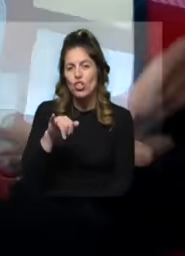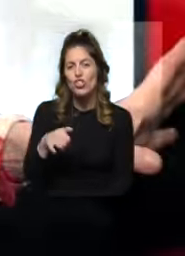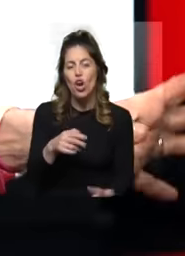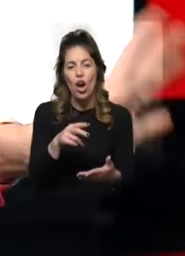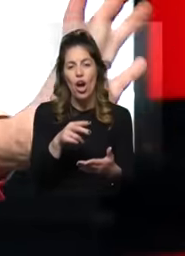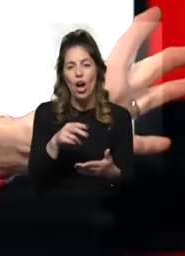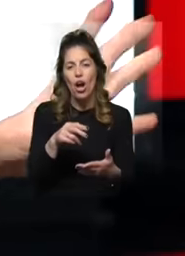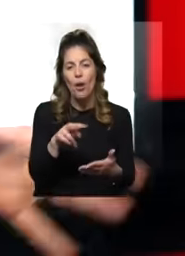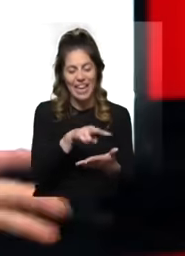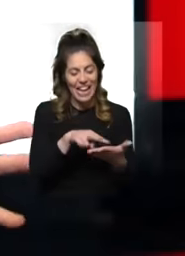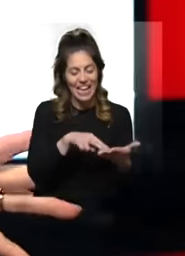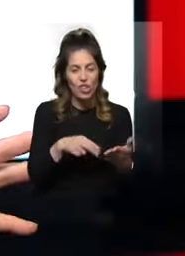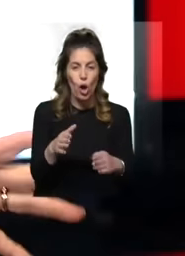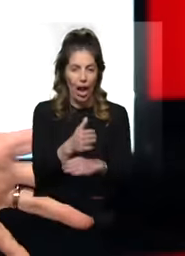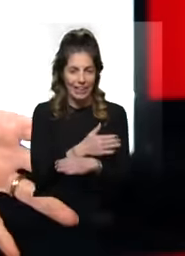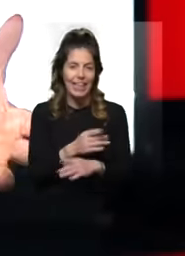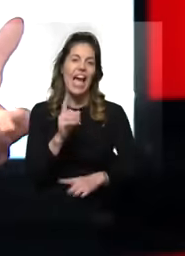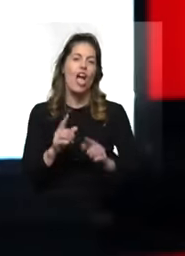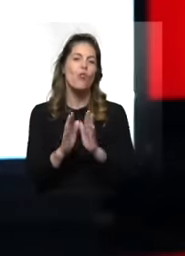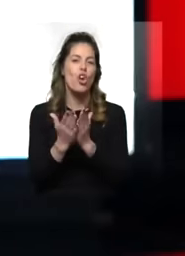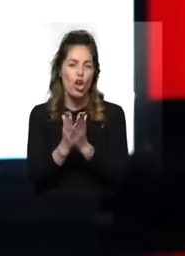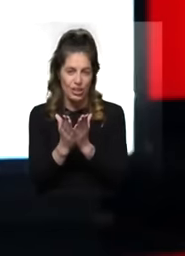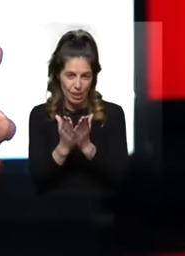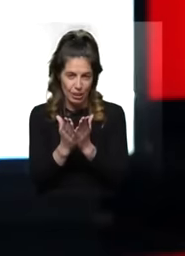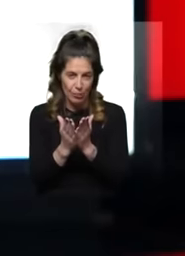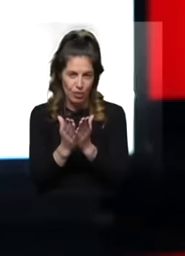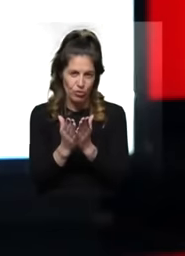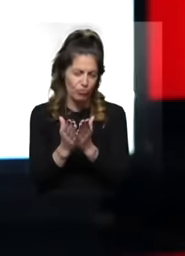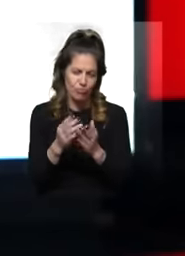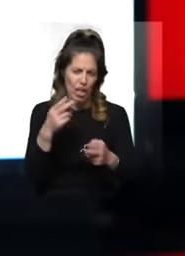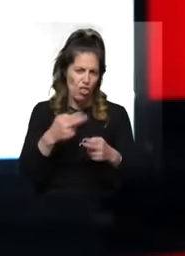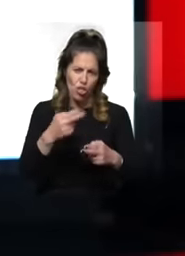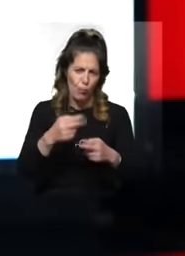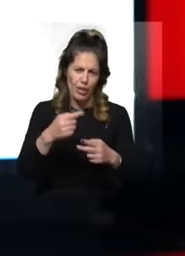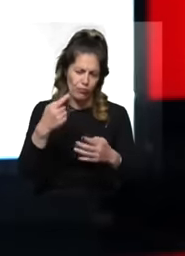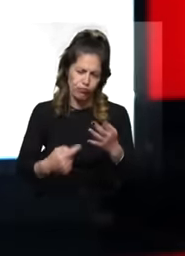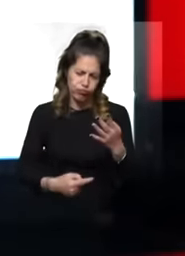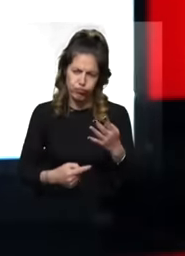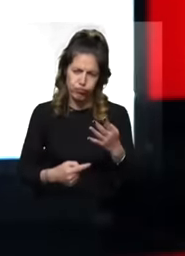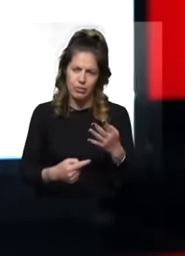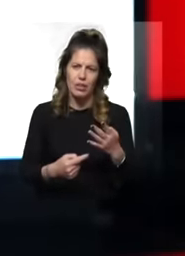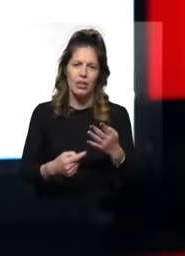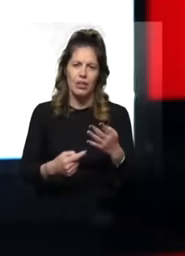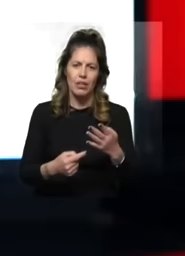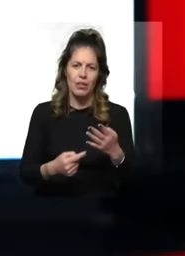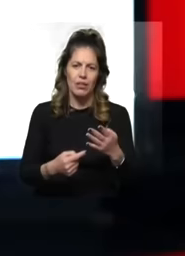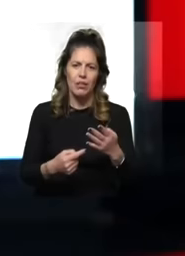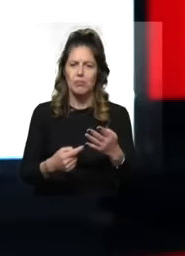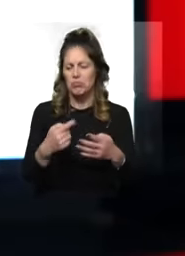yo había leído antes, paréntesis, algunos libros de Mario. Había leído Gracias por el Fuego, había leído Montevideanos, había leído La